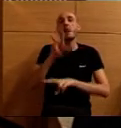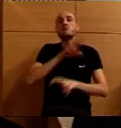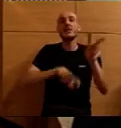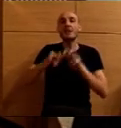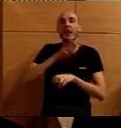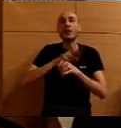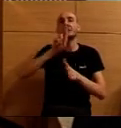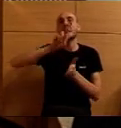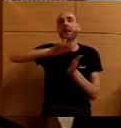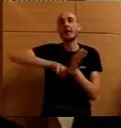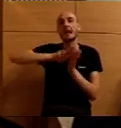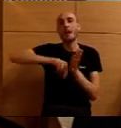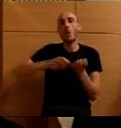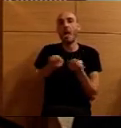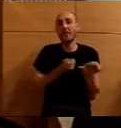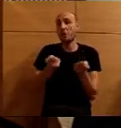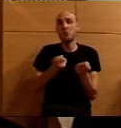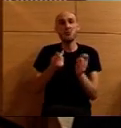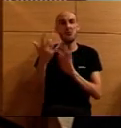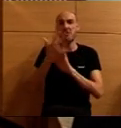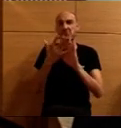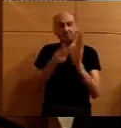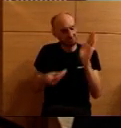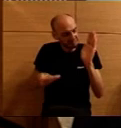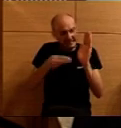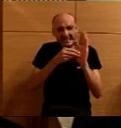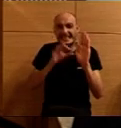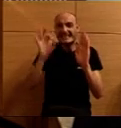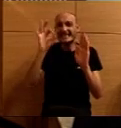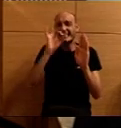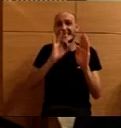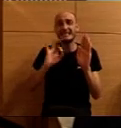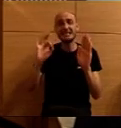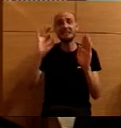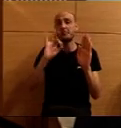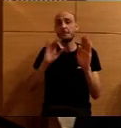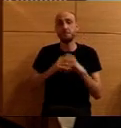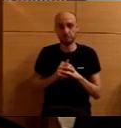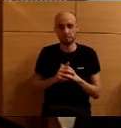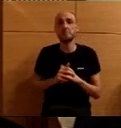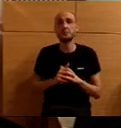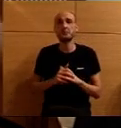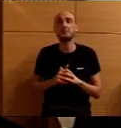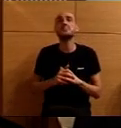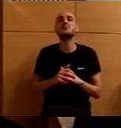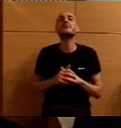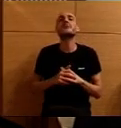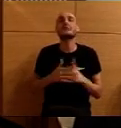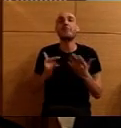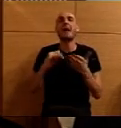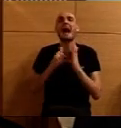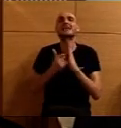regulación, pues dicen poco, no dicen prácticamente nada. Y veamos lo que dice realmente el anteproyecto